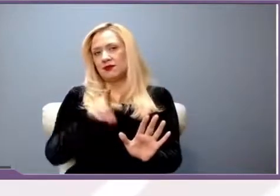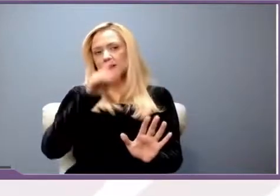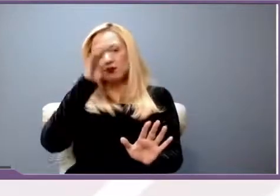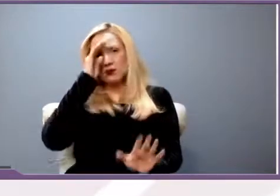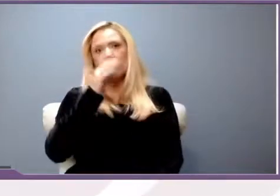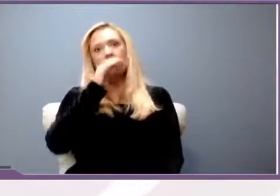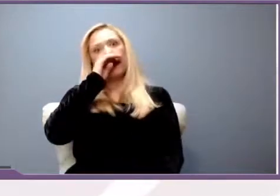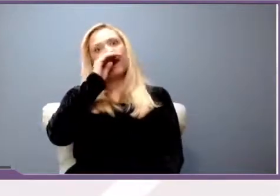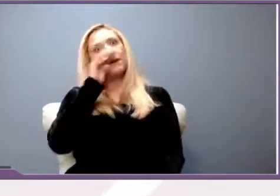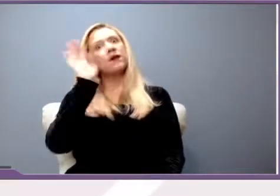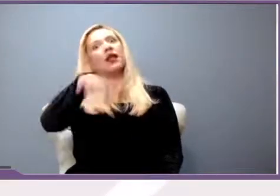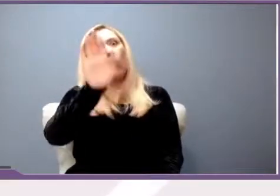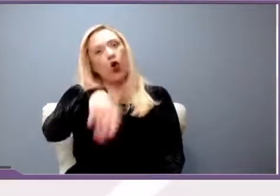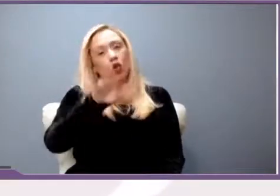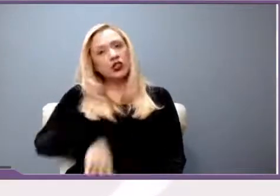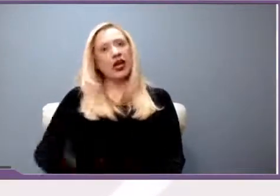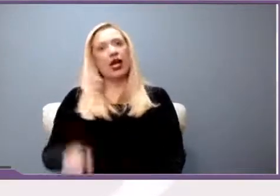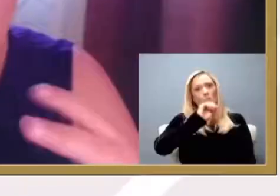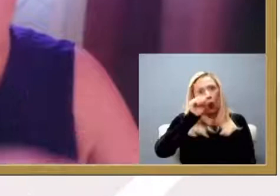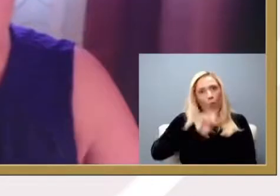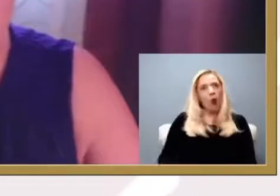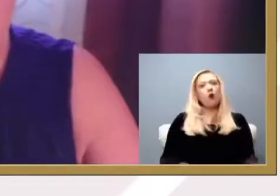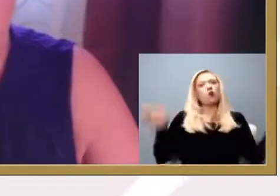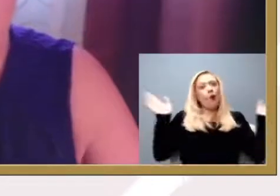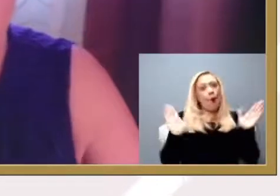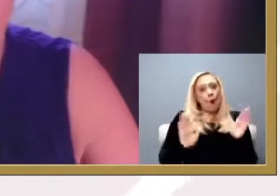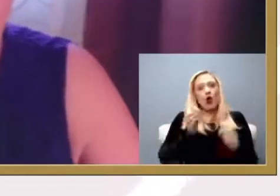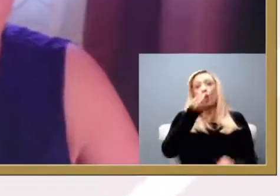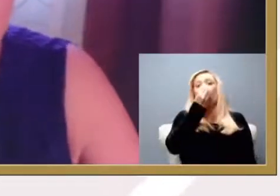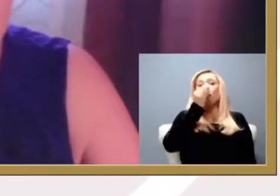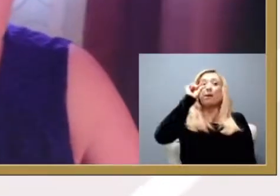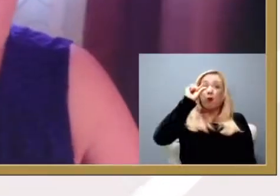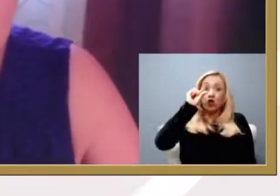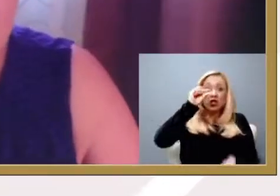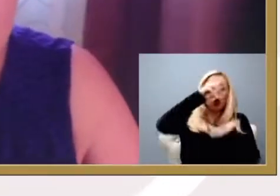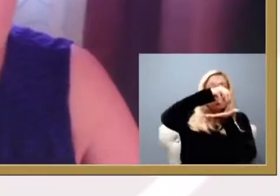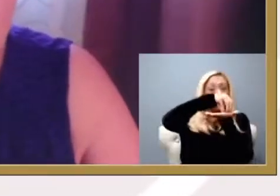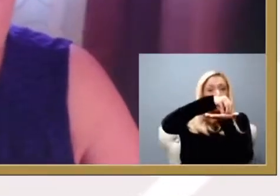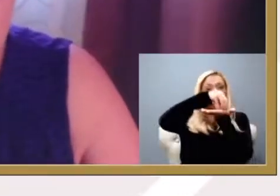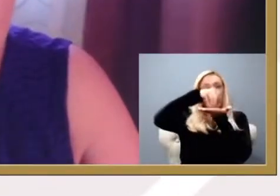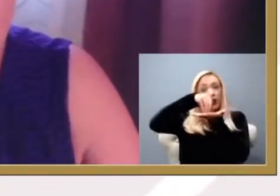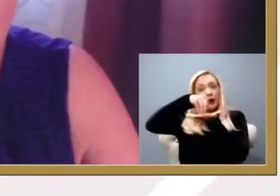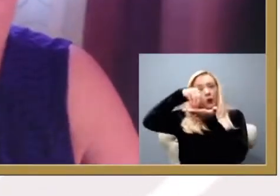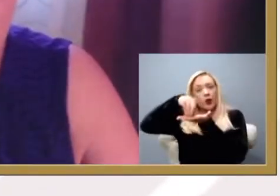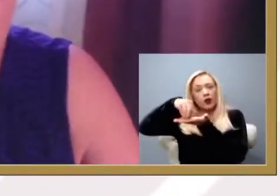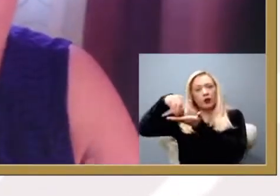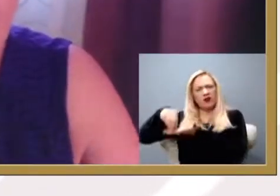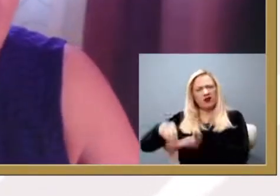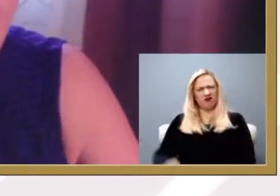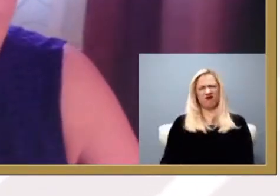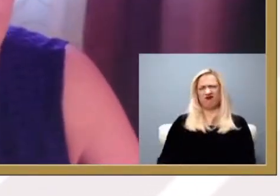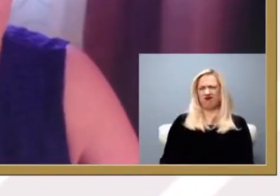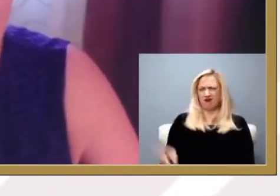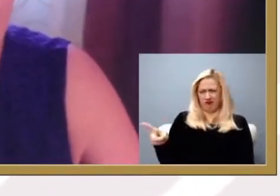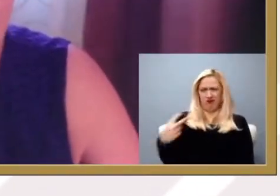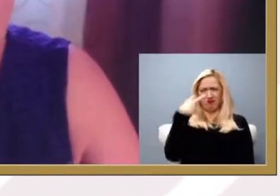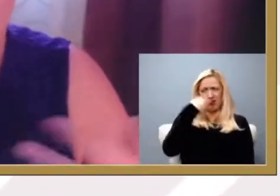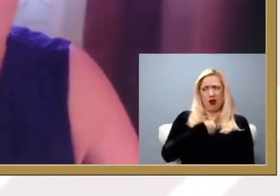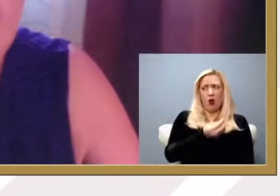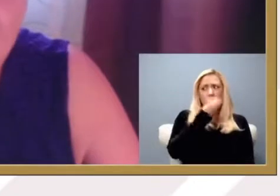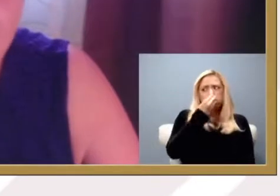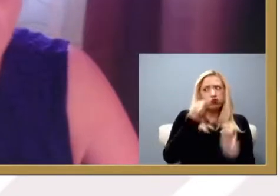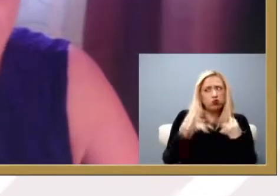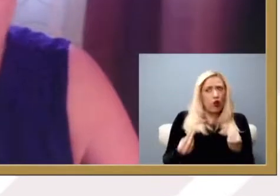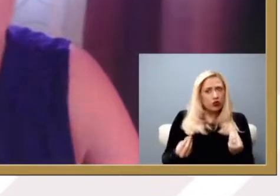diciéndonos las 20,000 dietas posibles, sin conocer cuáles son nuestras prácticas de alimentación, qué comemos, en qué cantidades,